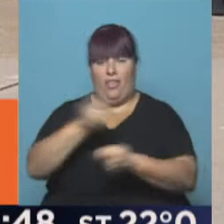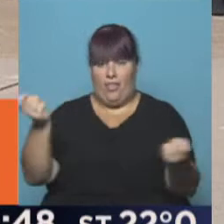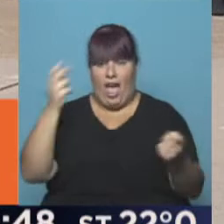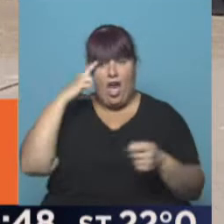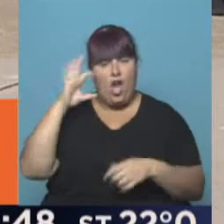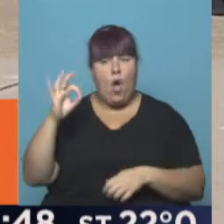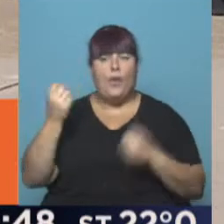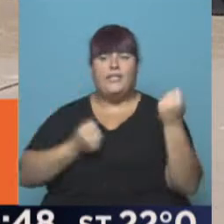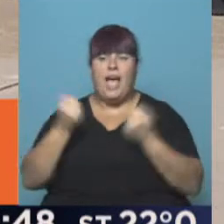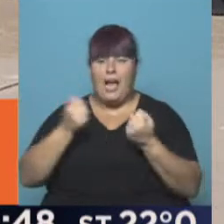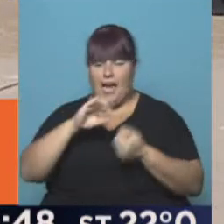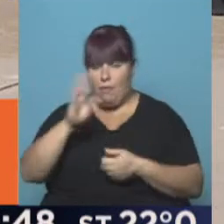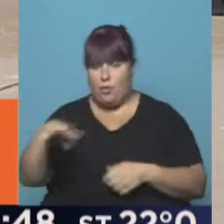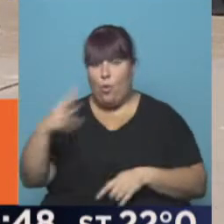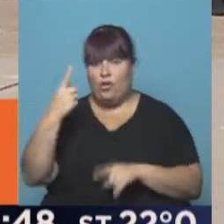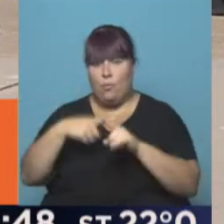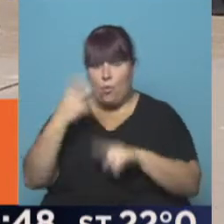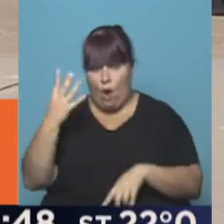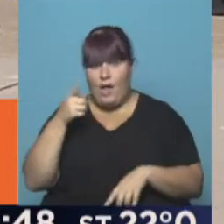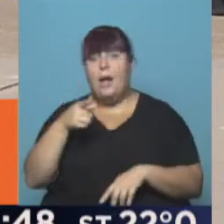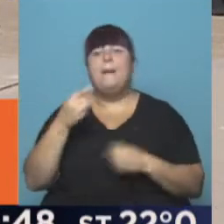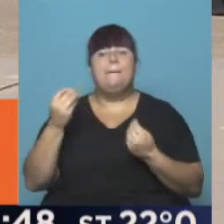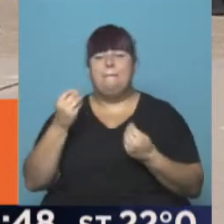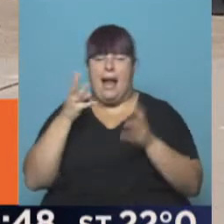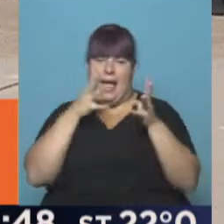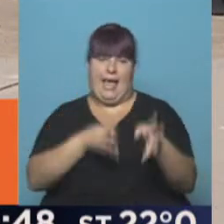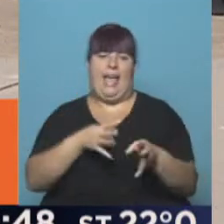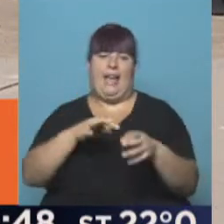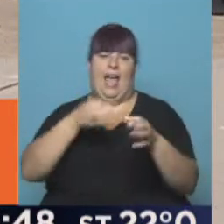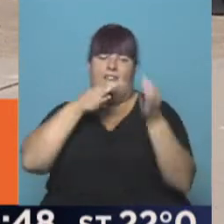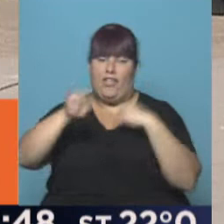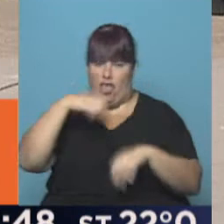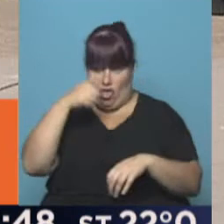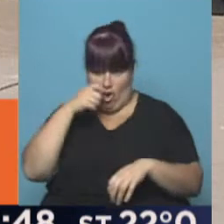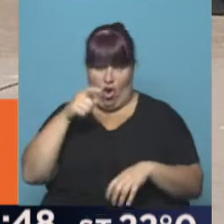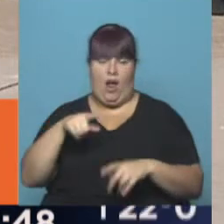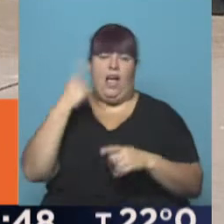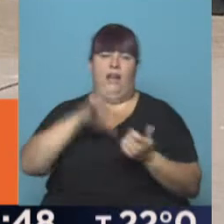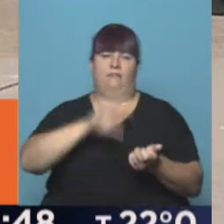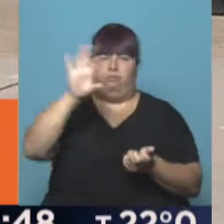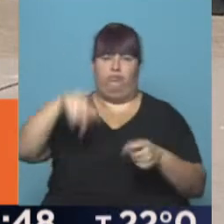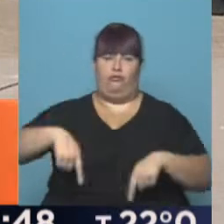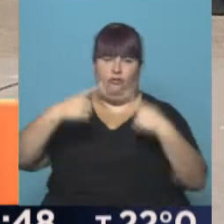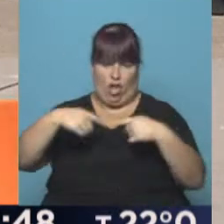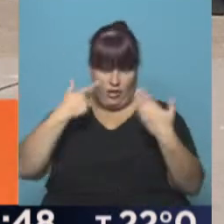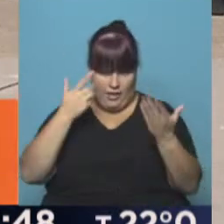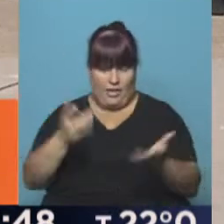estos 90 vehículos 4x4 utilizados para la lucha contra el narcotráfico en los distintos puntos de la frontera.